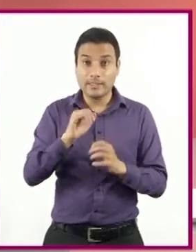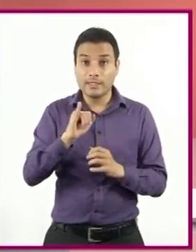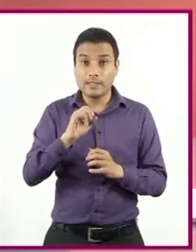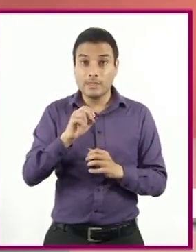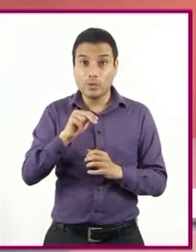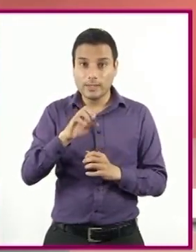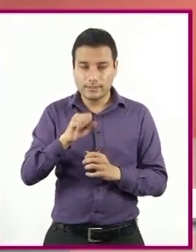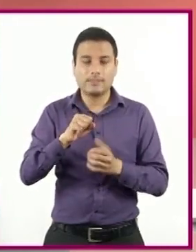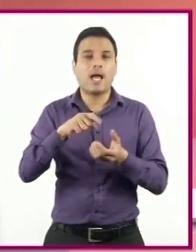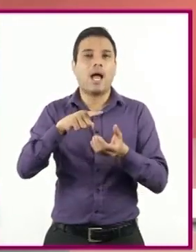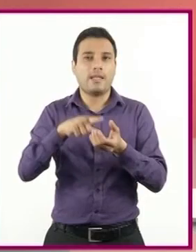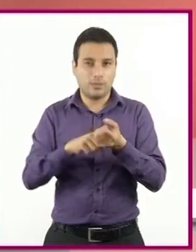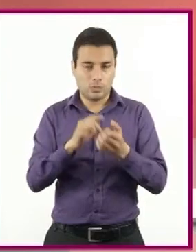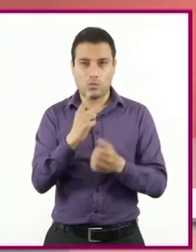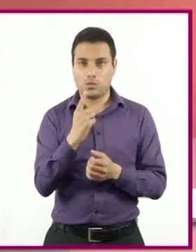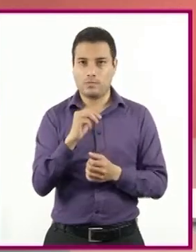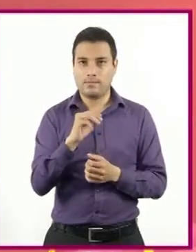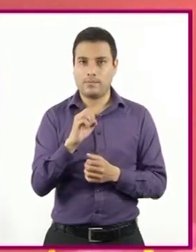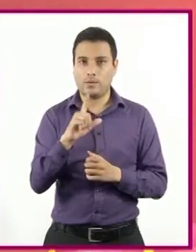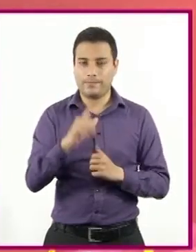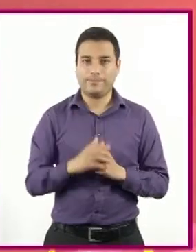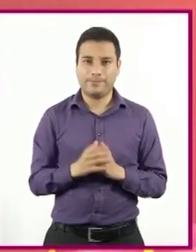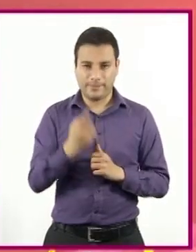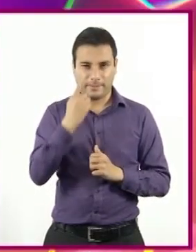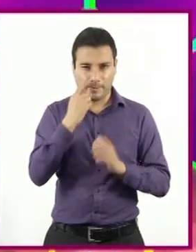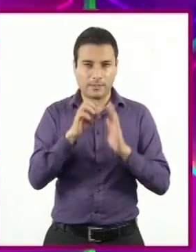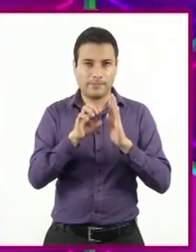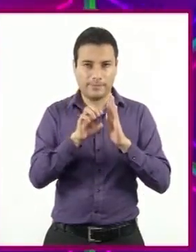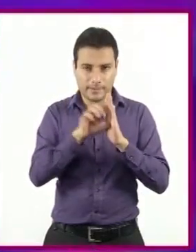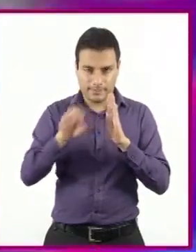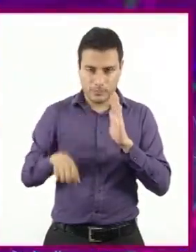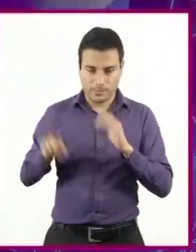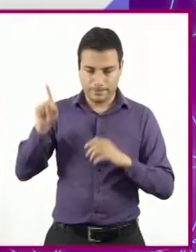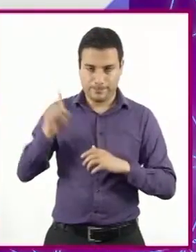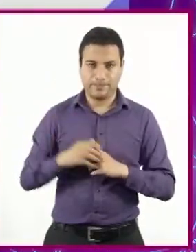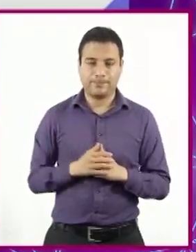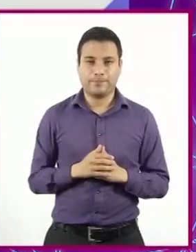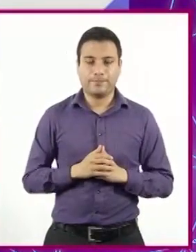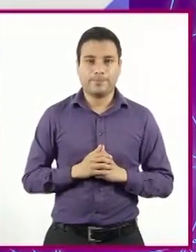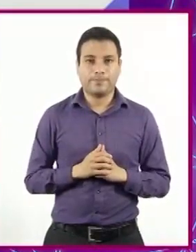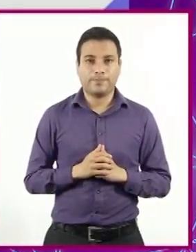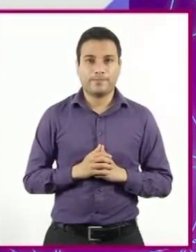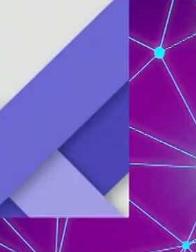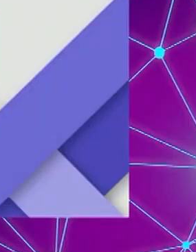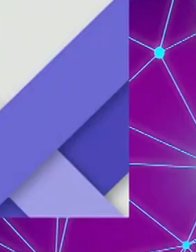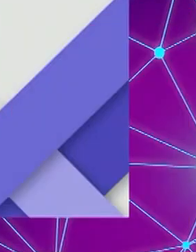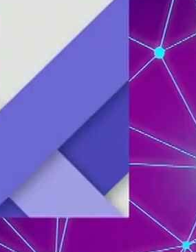presentes en un mol de sustancia. Observen el siguiente diagrama.